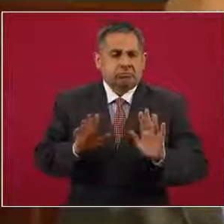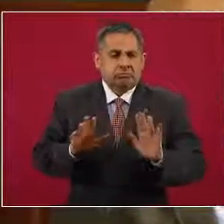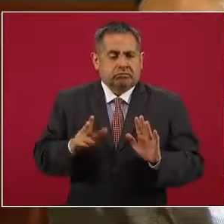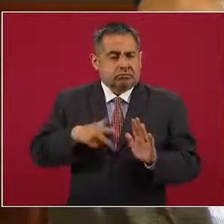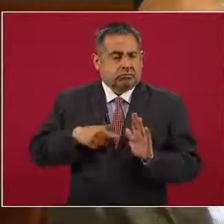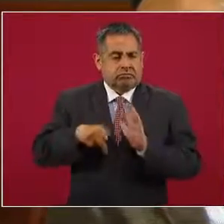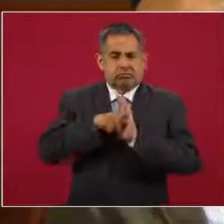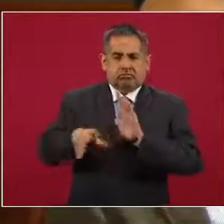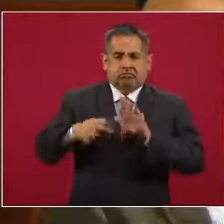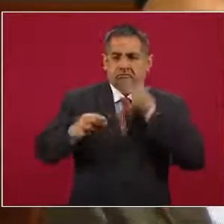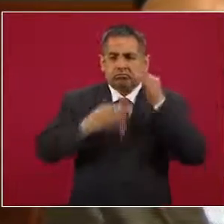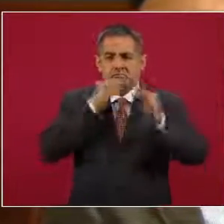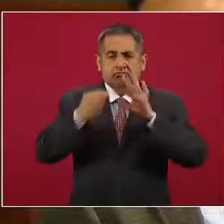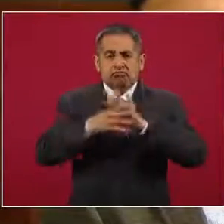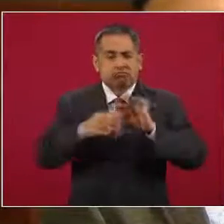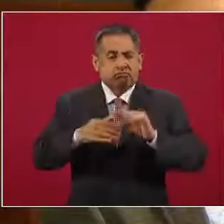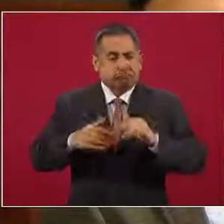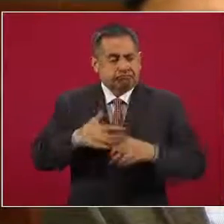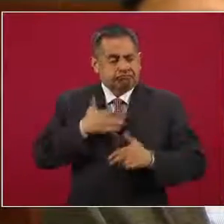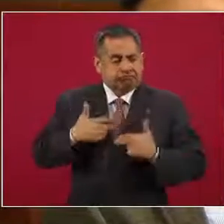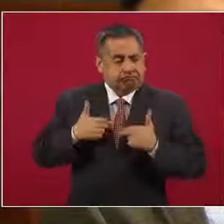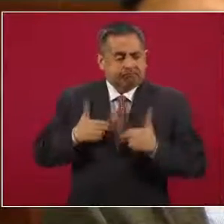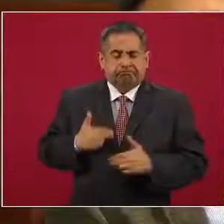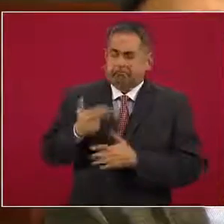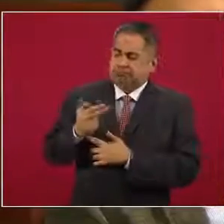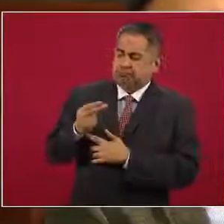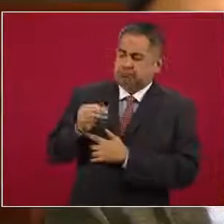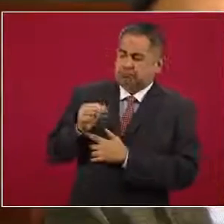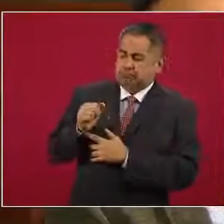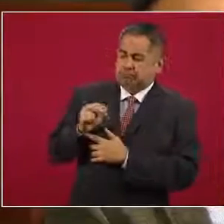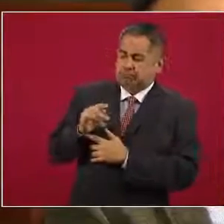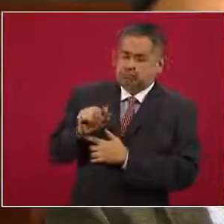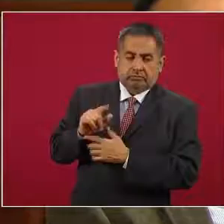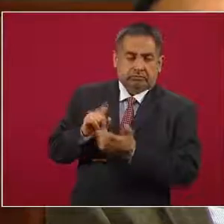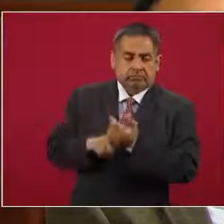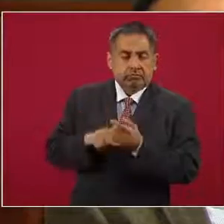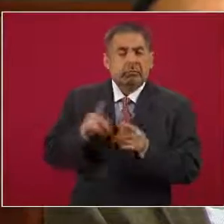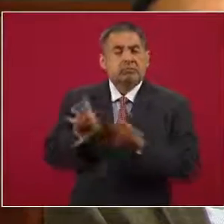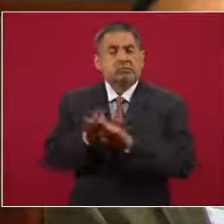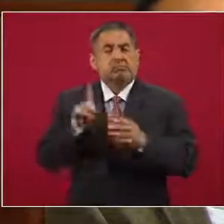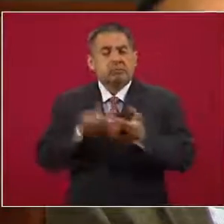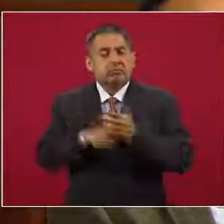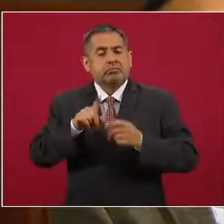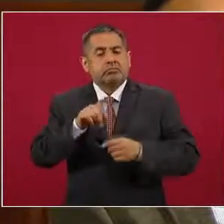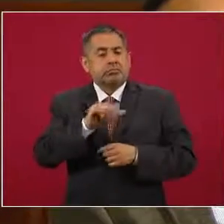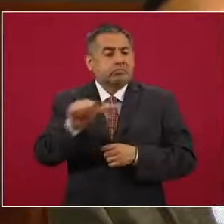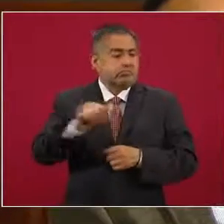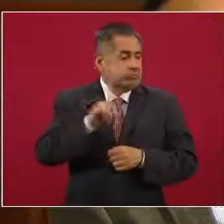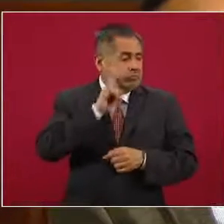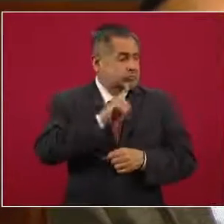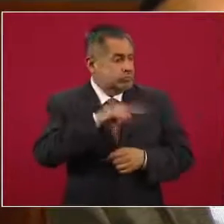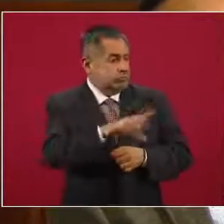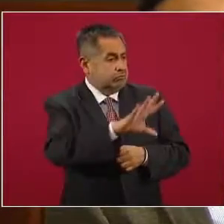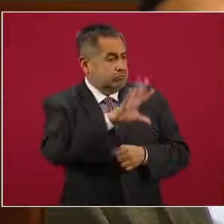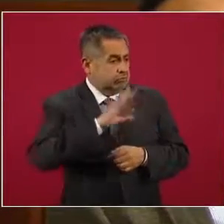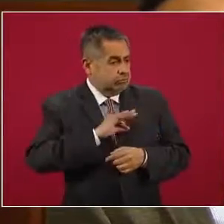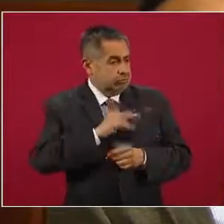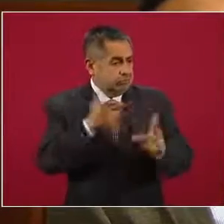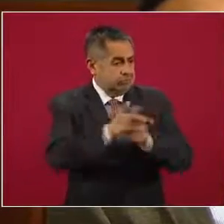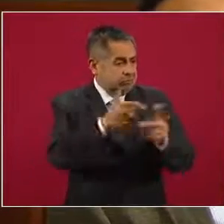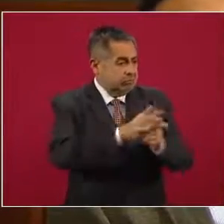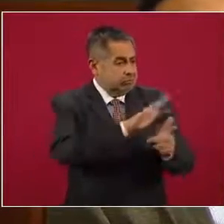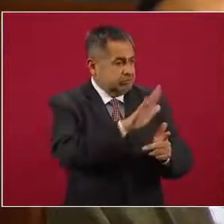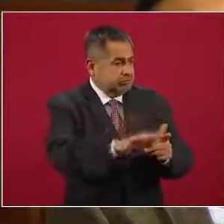periodismo es humanista y somos voz de estas mujeres y niñas que han sido